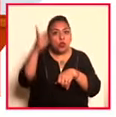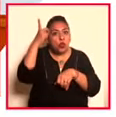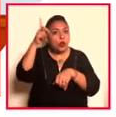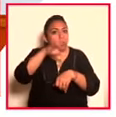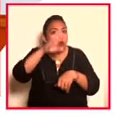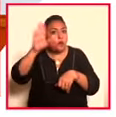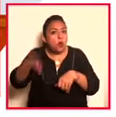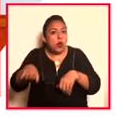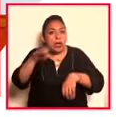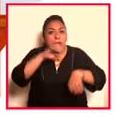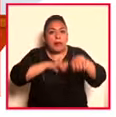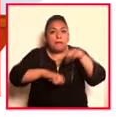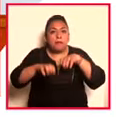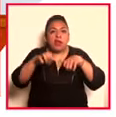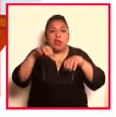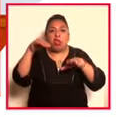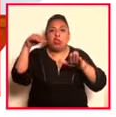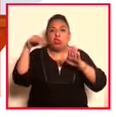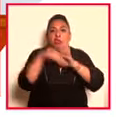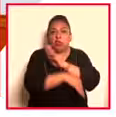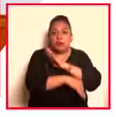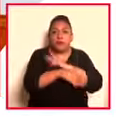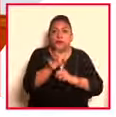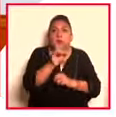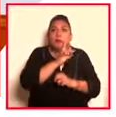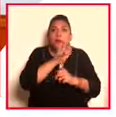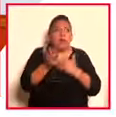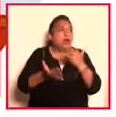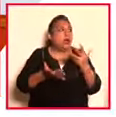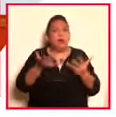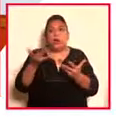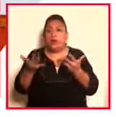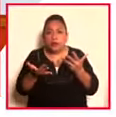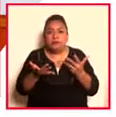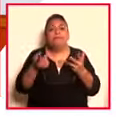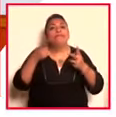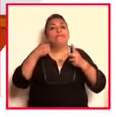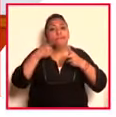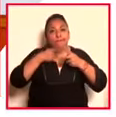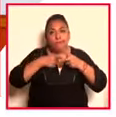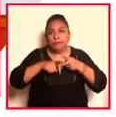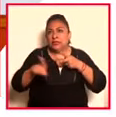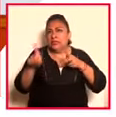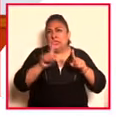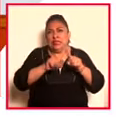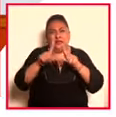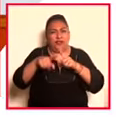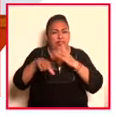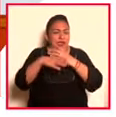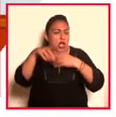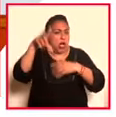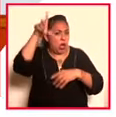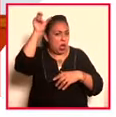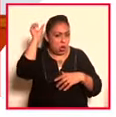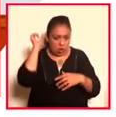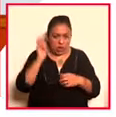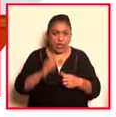que la empresa está en bancarrota. El miedo se apodera de ellos y comienzan a hacer todo tipo de locuras.